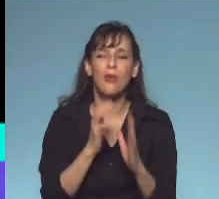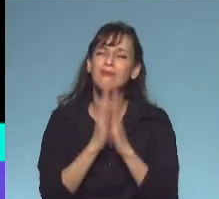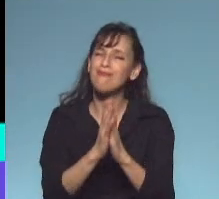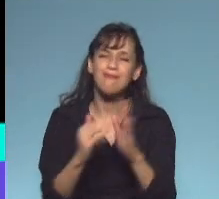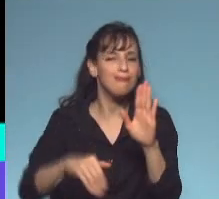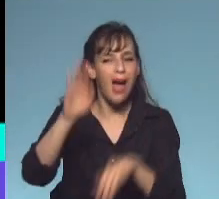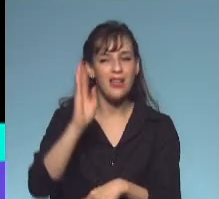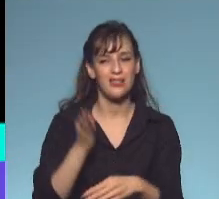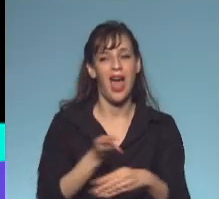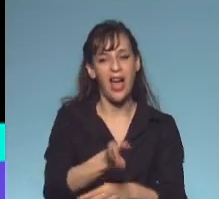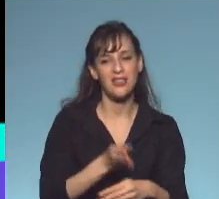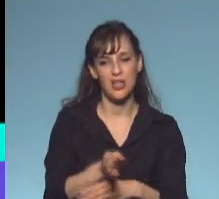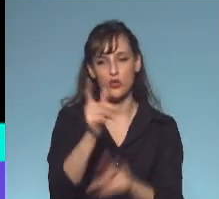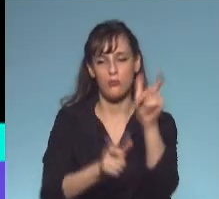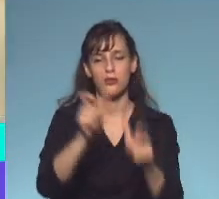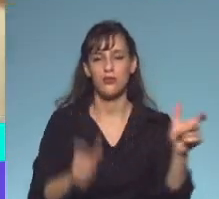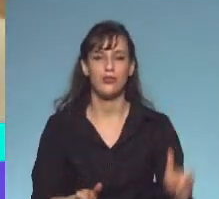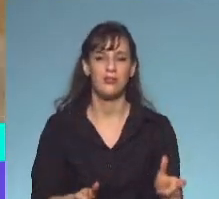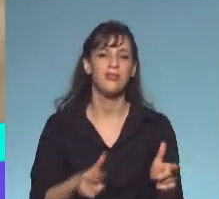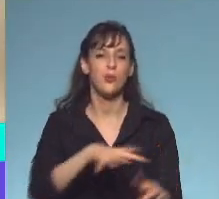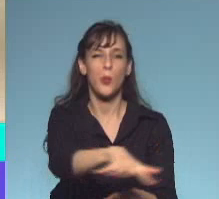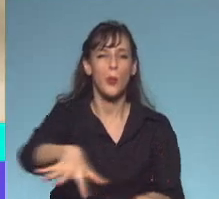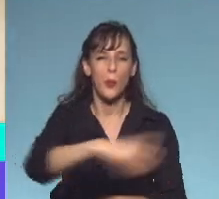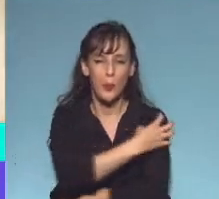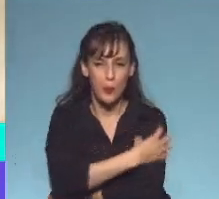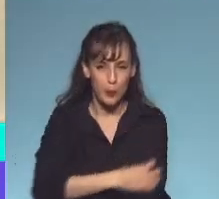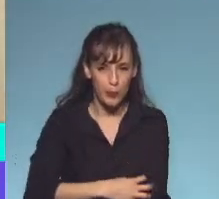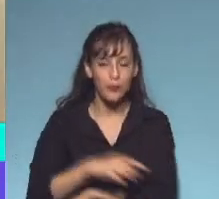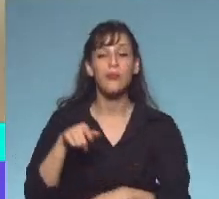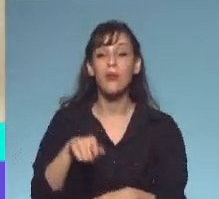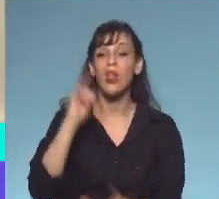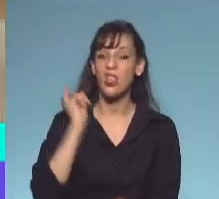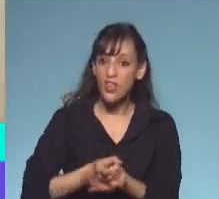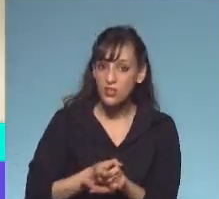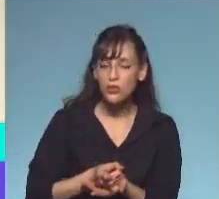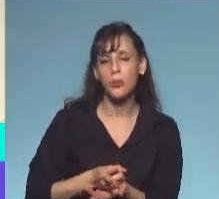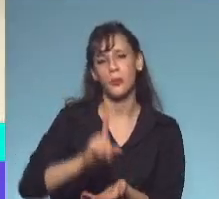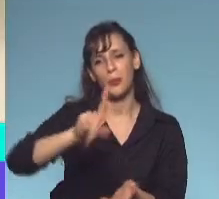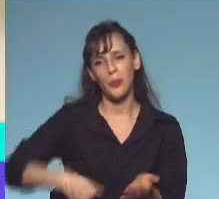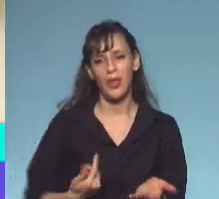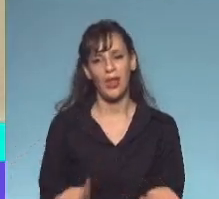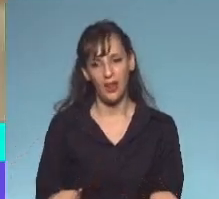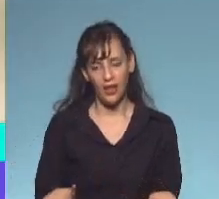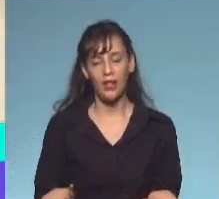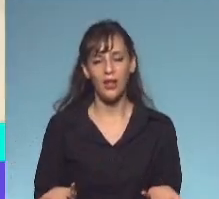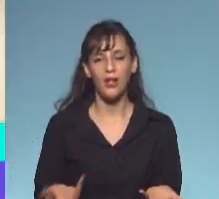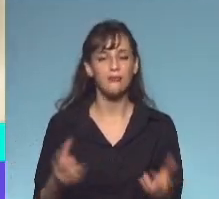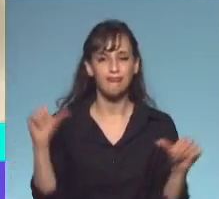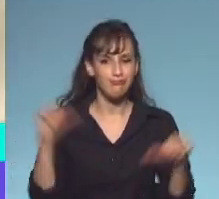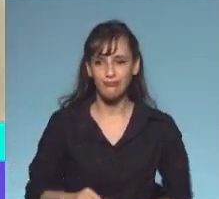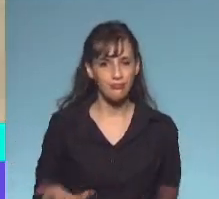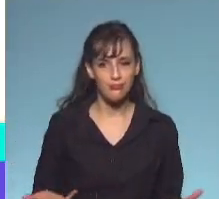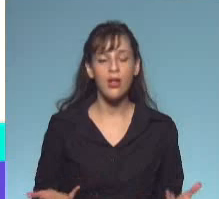todo a los sectores más vulnerables este fallo lo que hace es desequilibrar también el mercado además de perjudicar porque claro